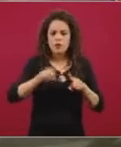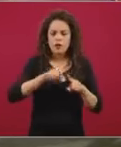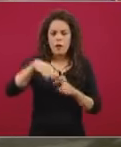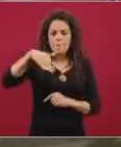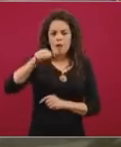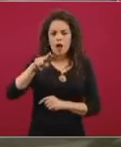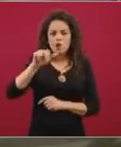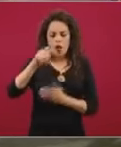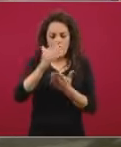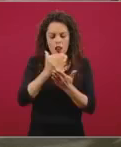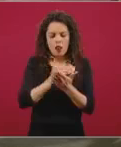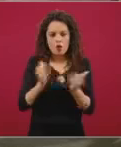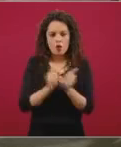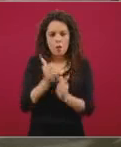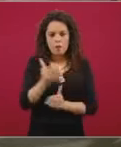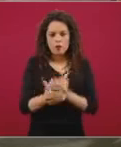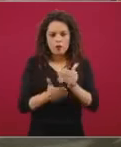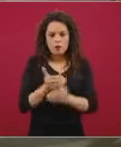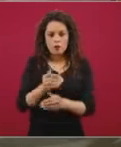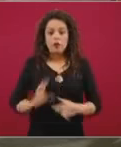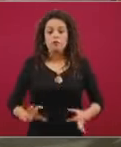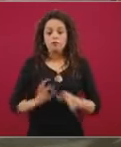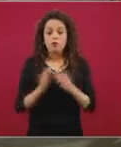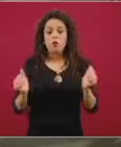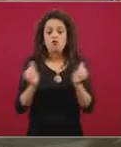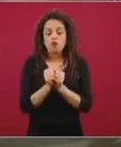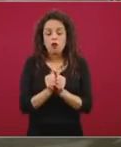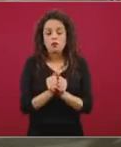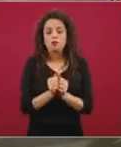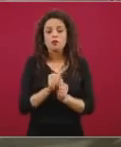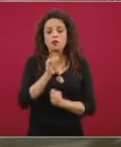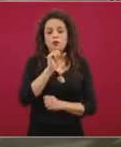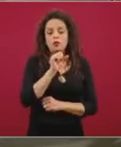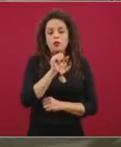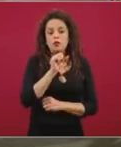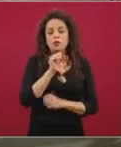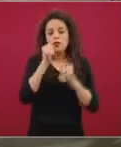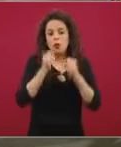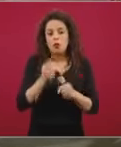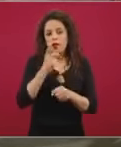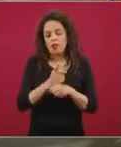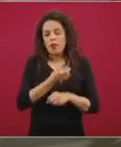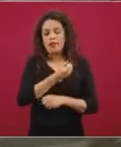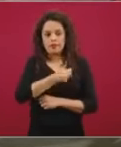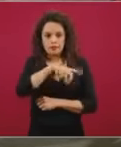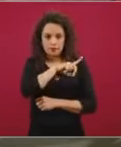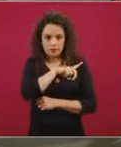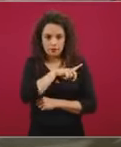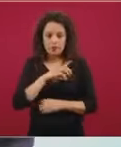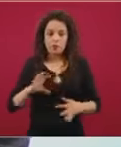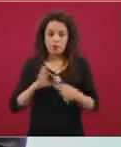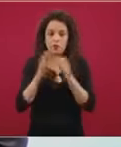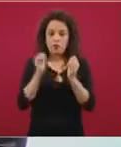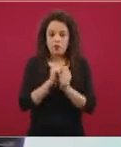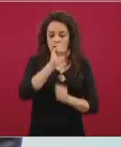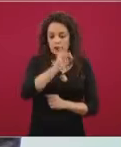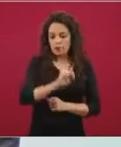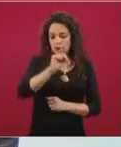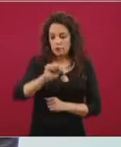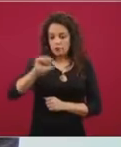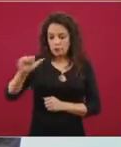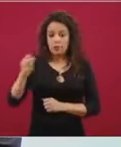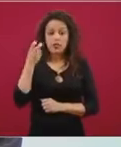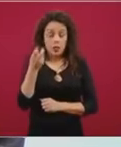estuvieran apegados a los lineamientos de seguridad sanitaria establecidos por la Secretaría de Salud. Y estos lineamientos fueron puestos